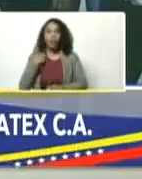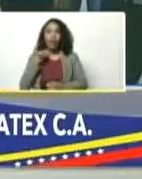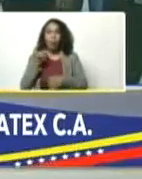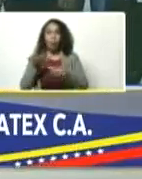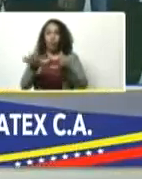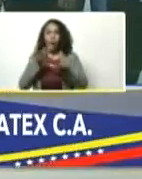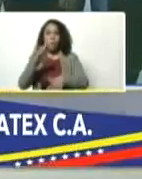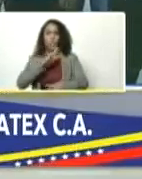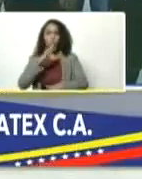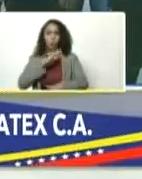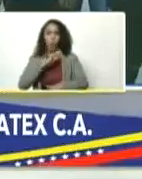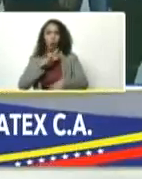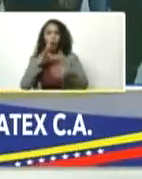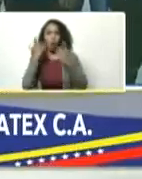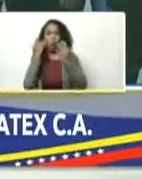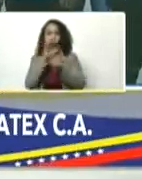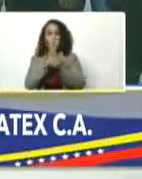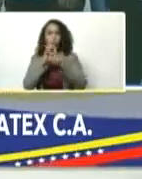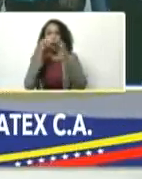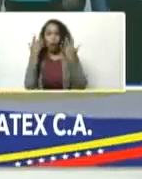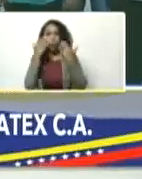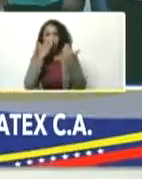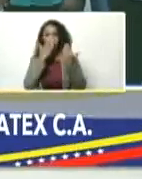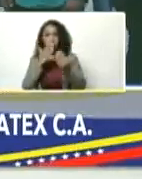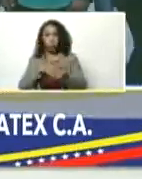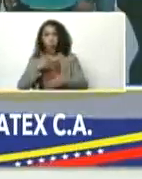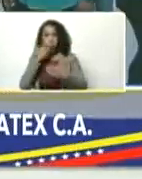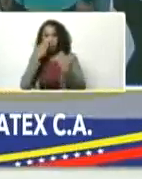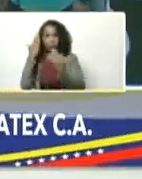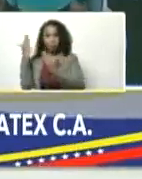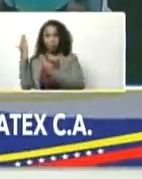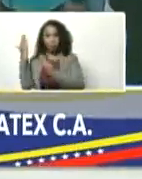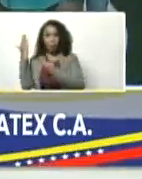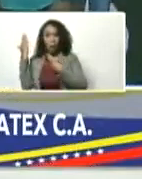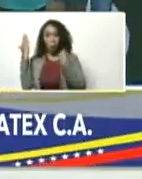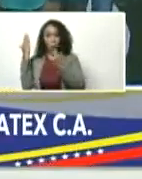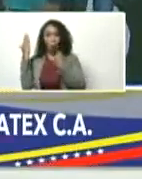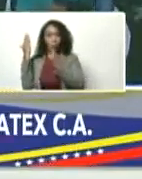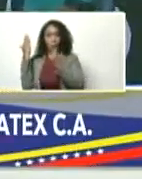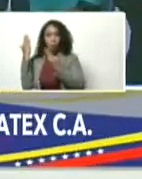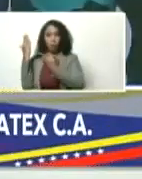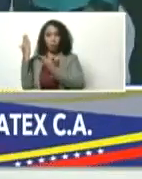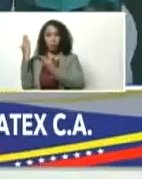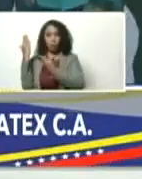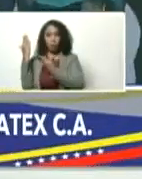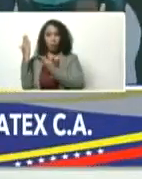de artesanía. Si puede observar, aquí están